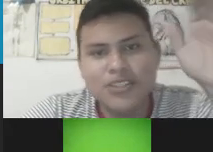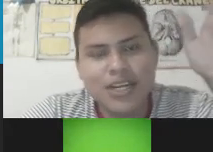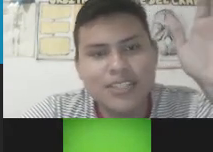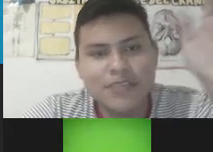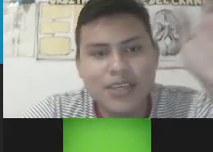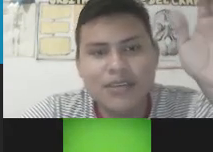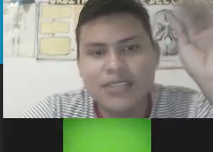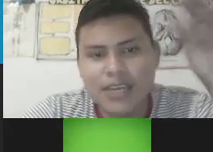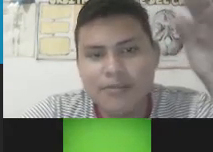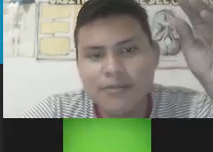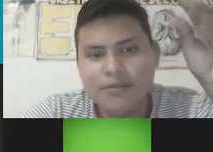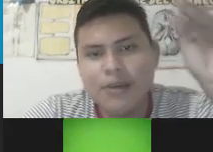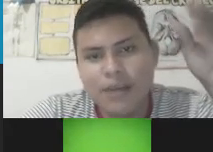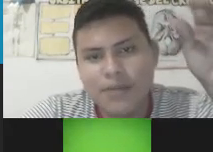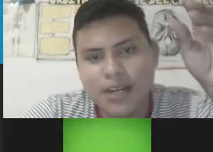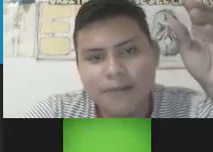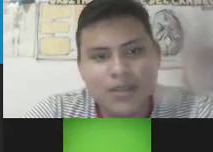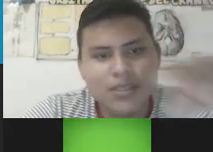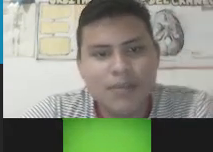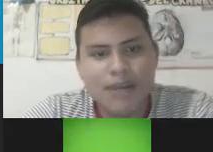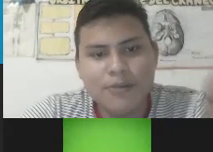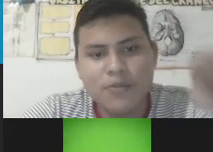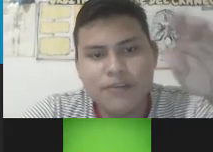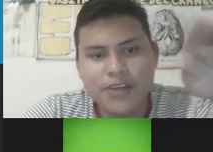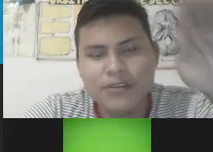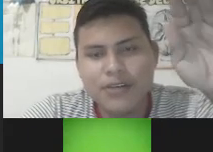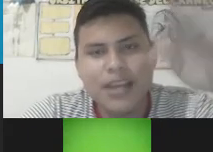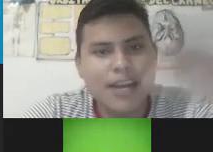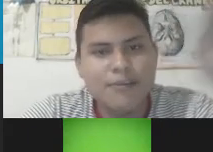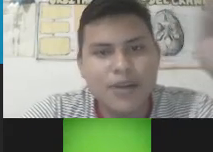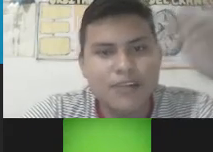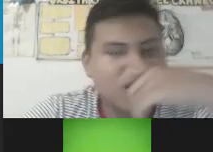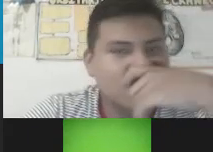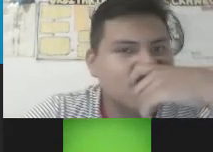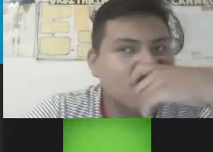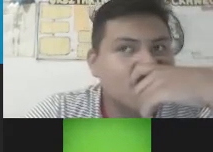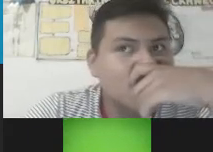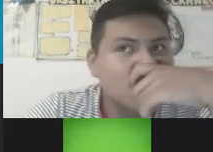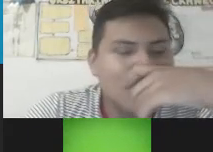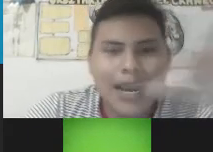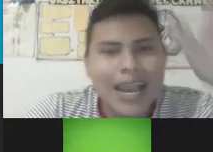nervioso central se divide en cerebro, médula espinal. Sistema nervioso periférico, en nervios periféricos.